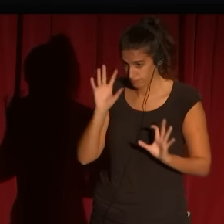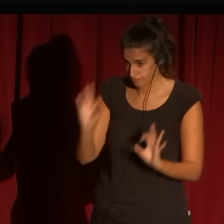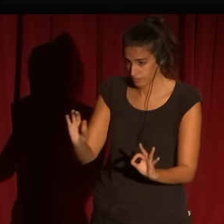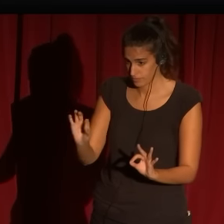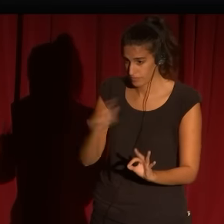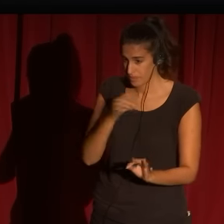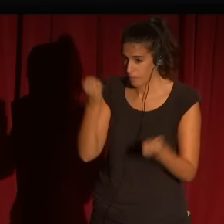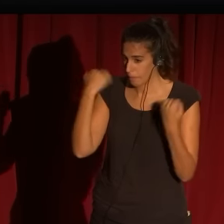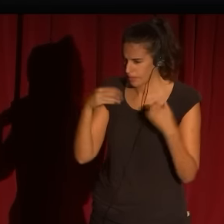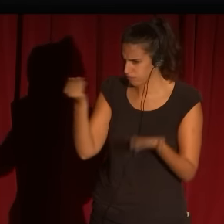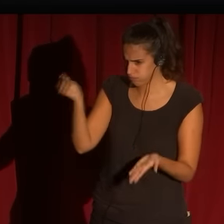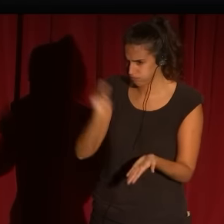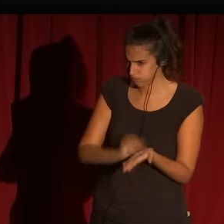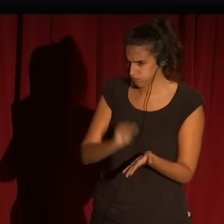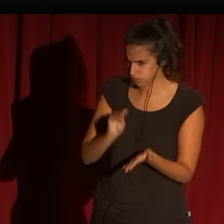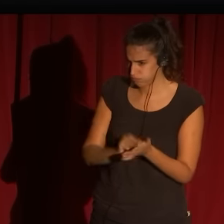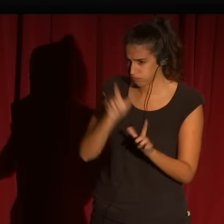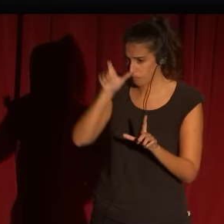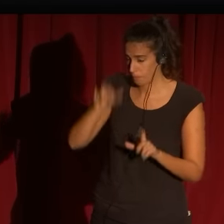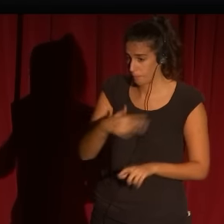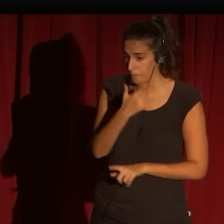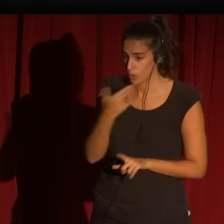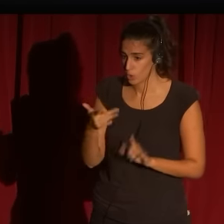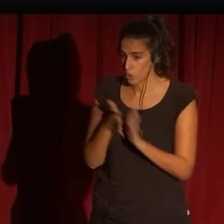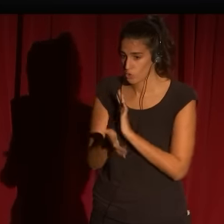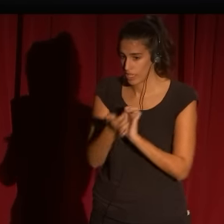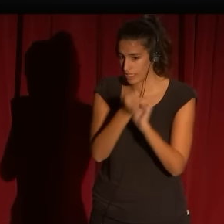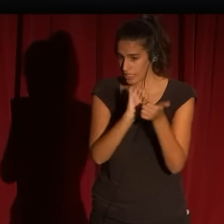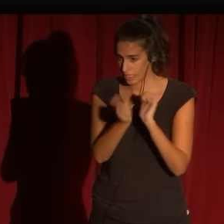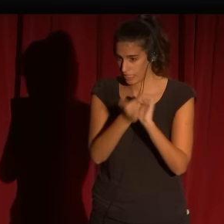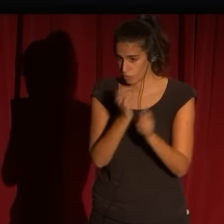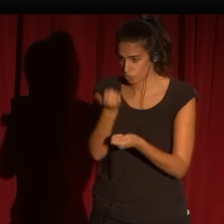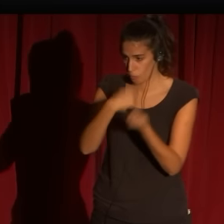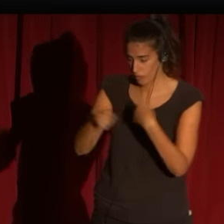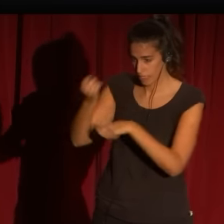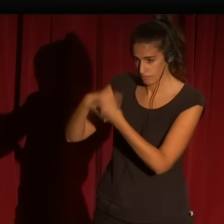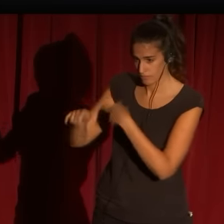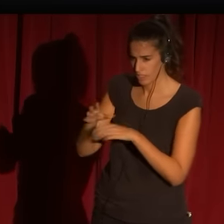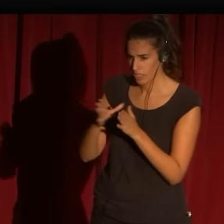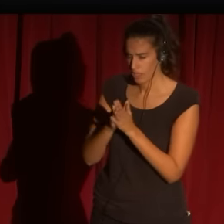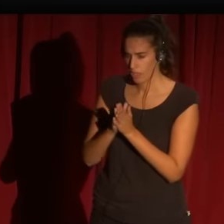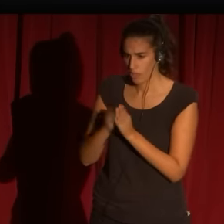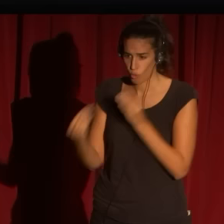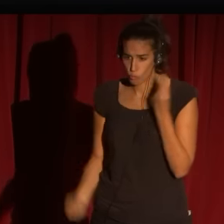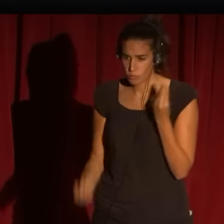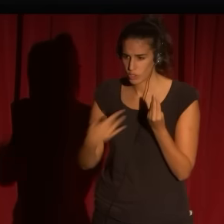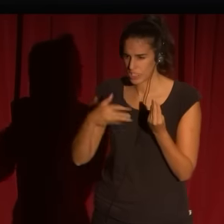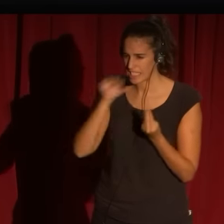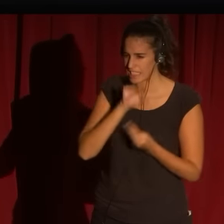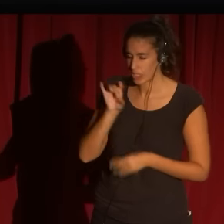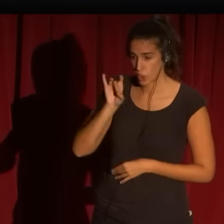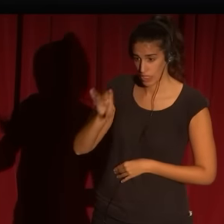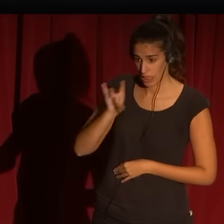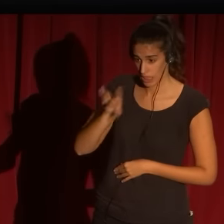práctica muy habitual de los pintores utilizar calcos incluso vendérselo unos a otros hay unos documentos del siglo 16 del siglo XV